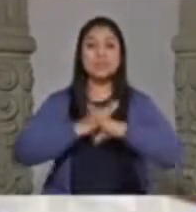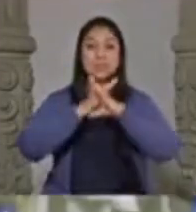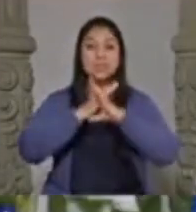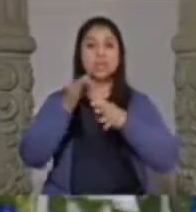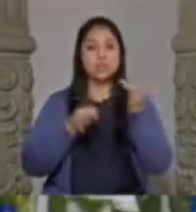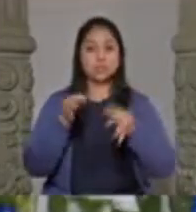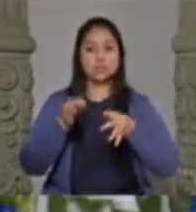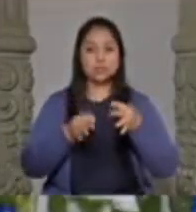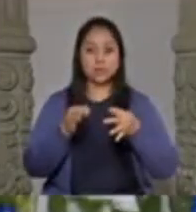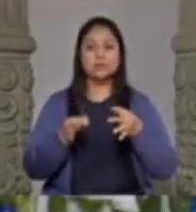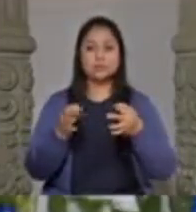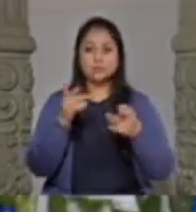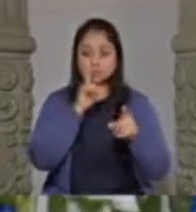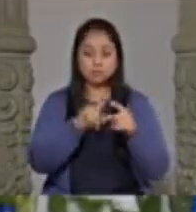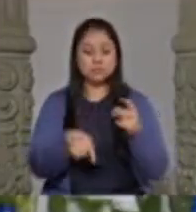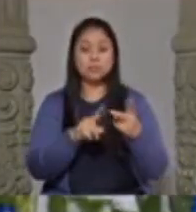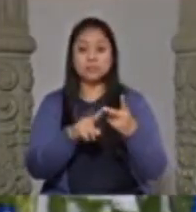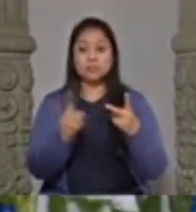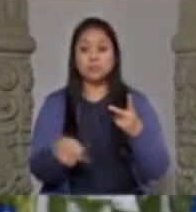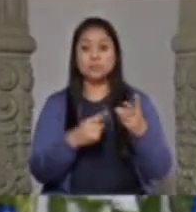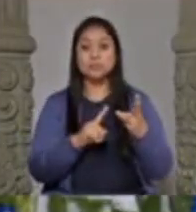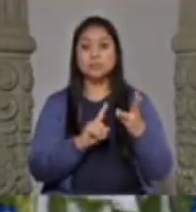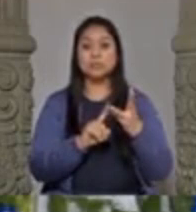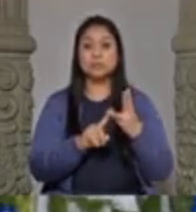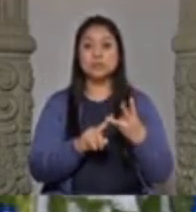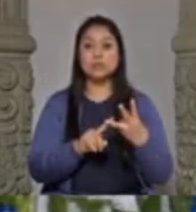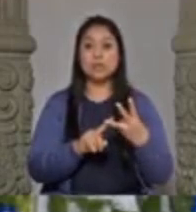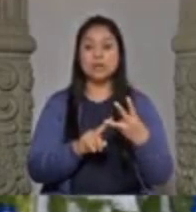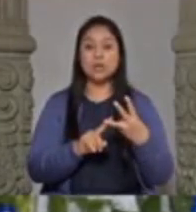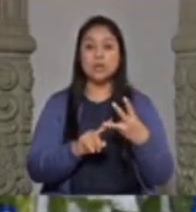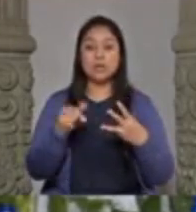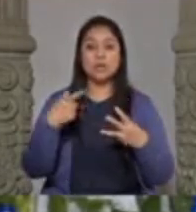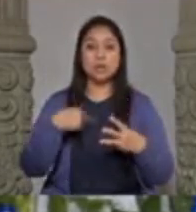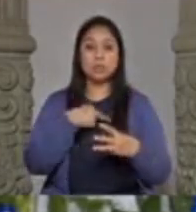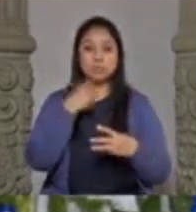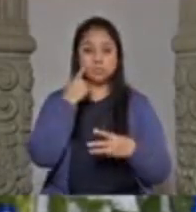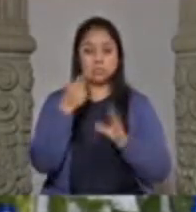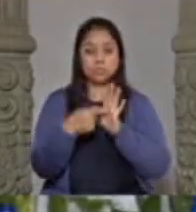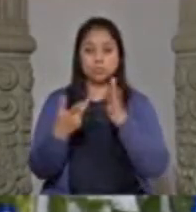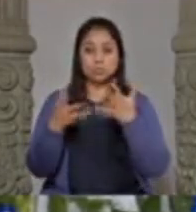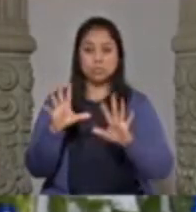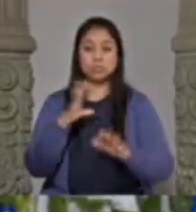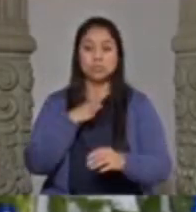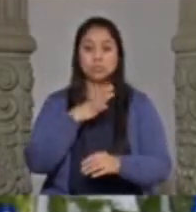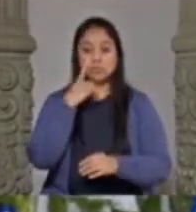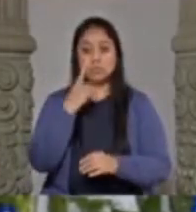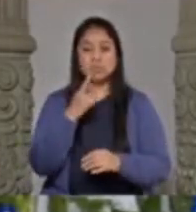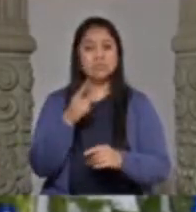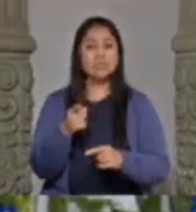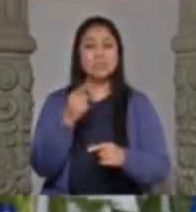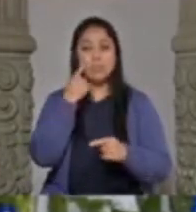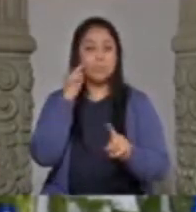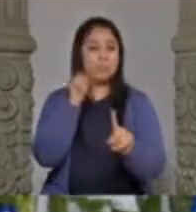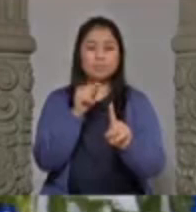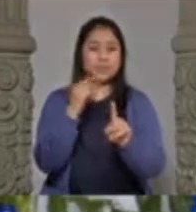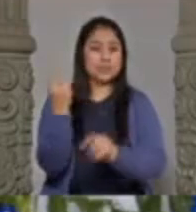justicia, un segundo tema. El tercer tema que nosotros vemos que tiene que haber con muchísimo